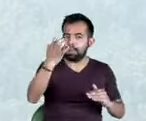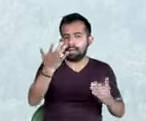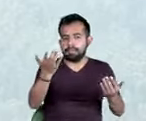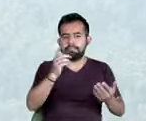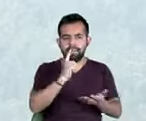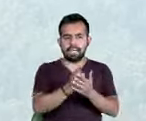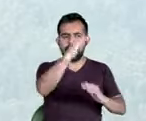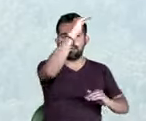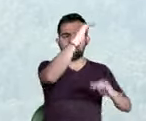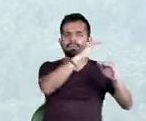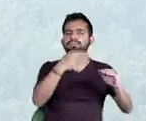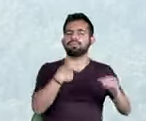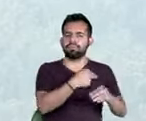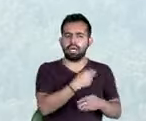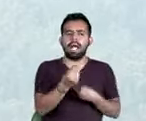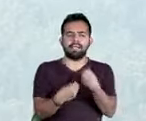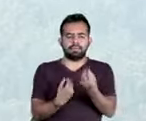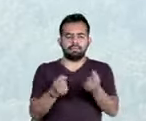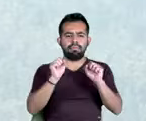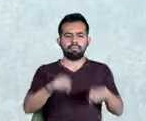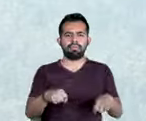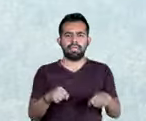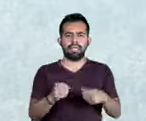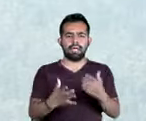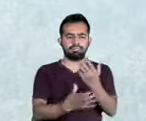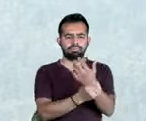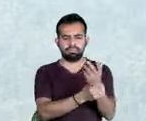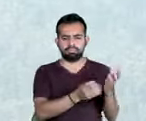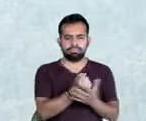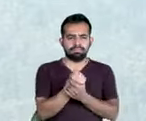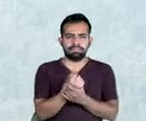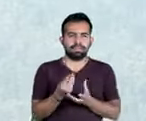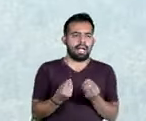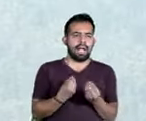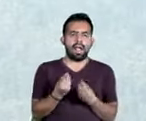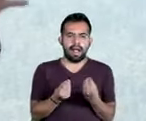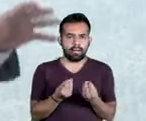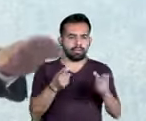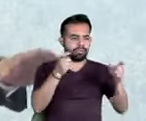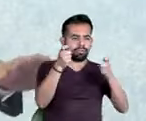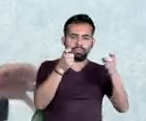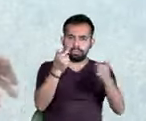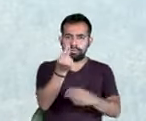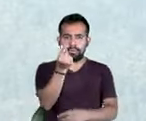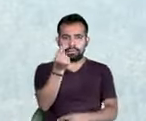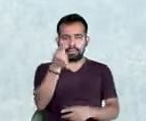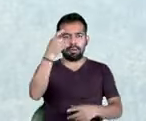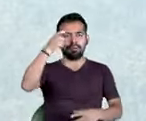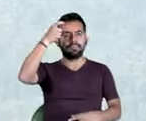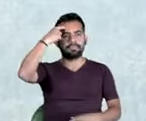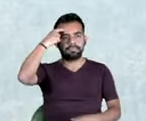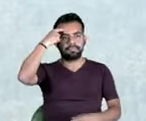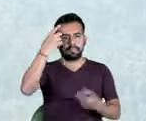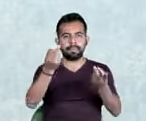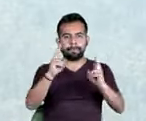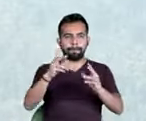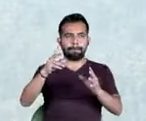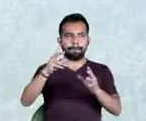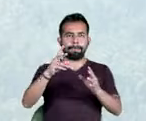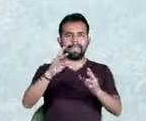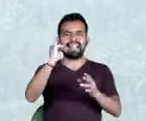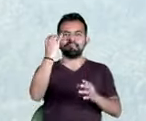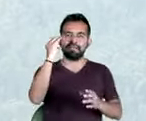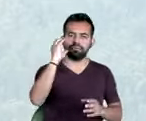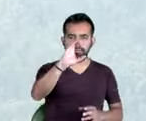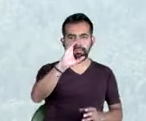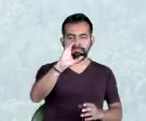las posibilidades que tenemos nosotros como nueva administración de manejo de recurso corriente y de recurso de inversión. En